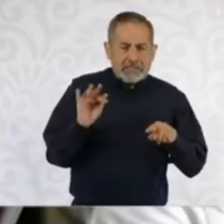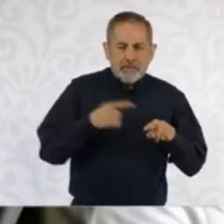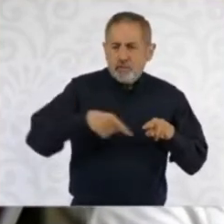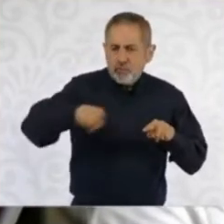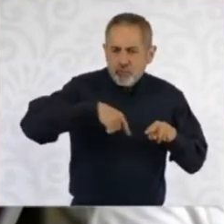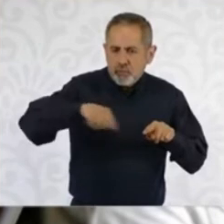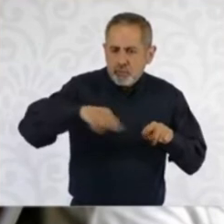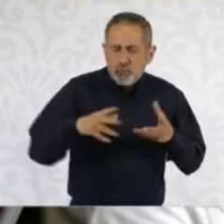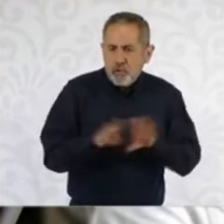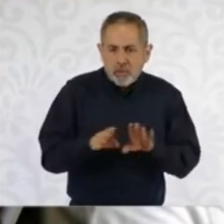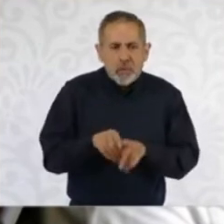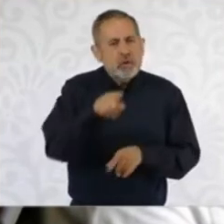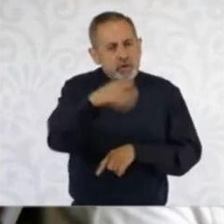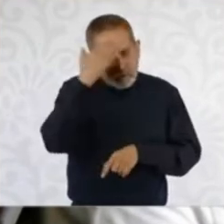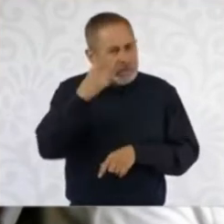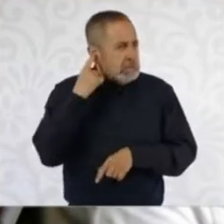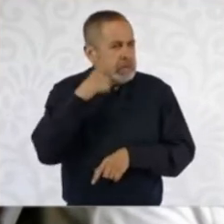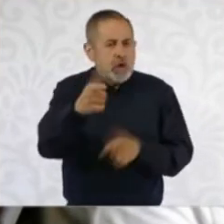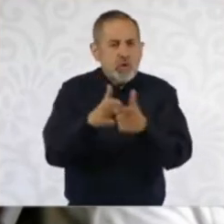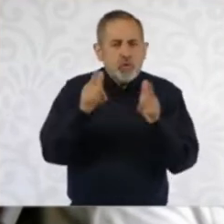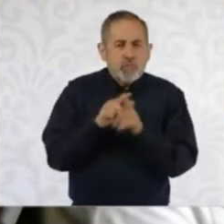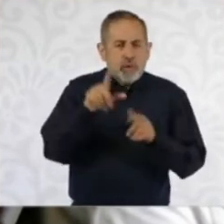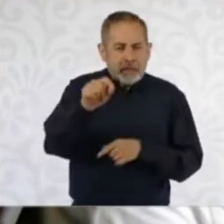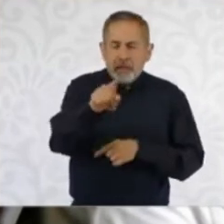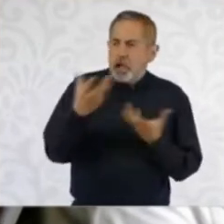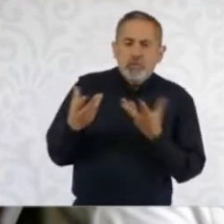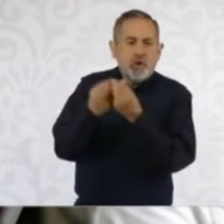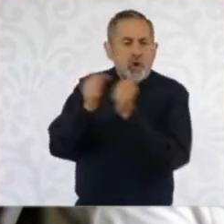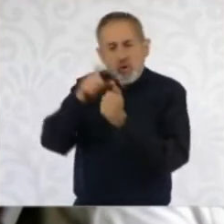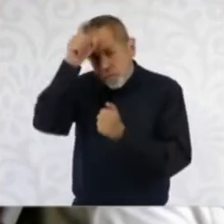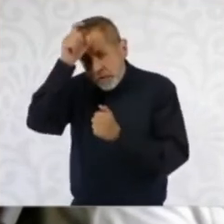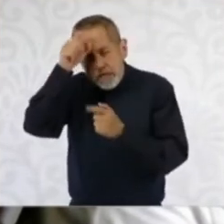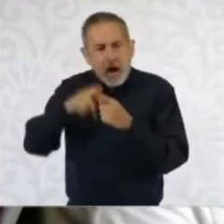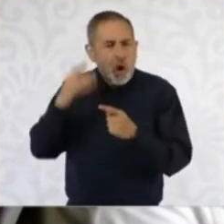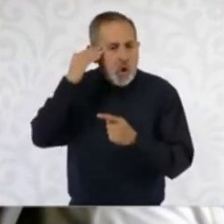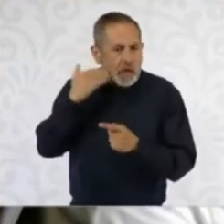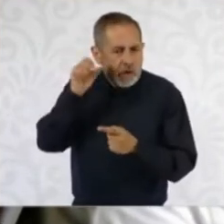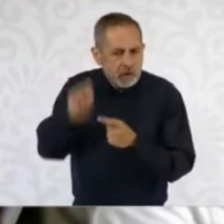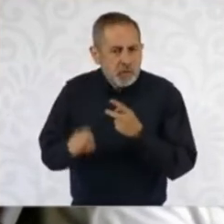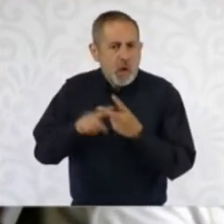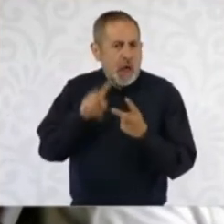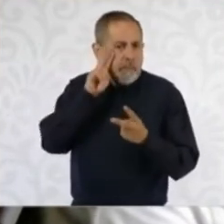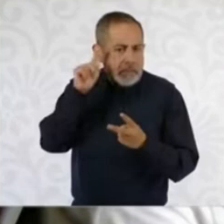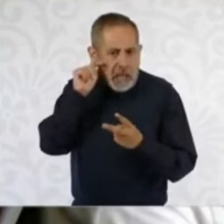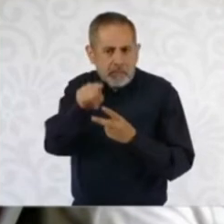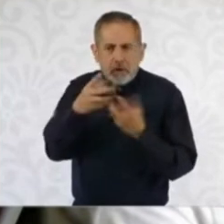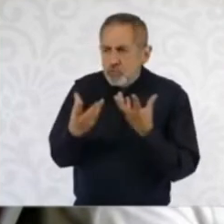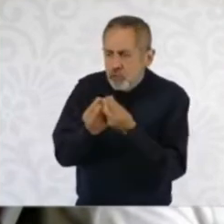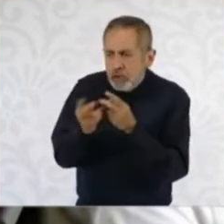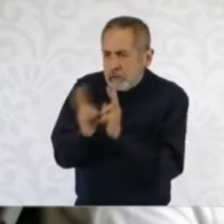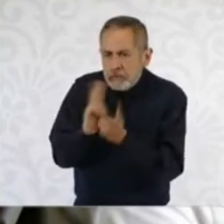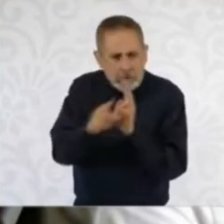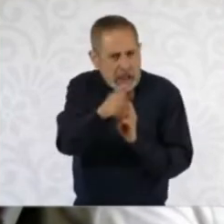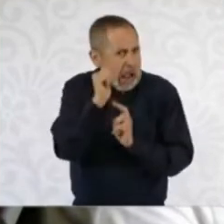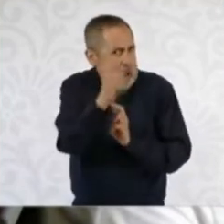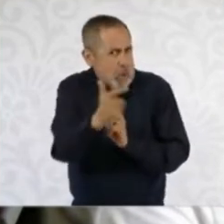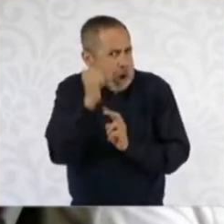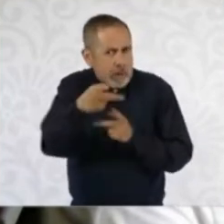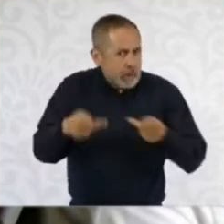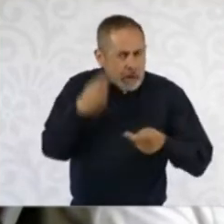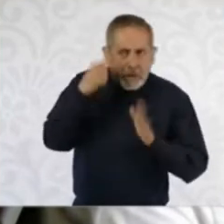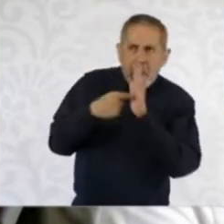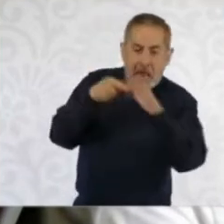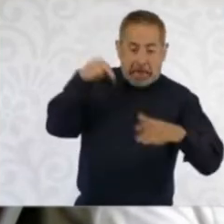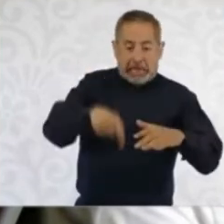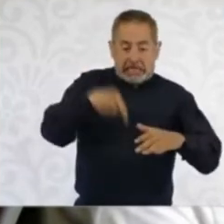reunió con este grupo MICTA, que está Turquía, Corea del Sur, Vietnam. Aprovechar este acercamiento, ¿usted tiene planeado algo para promocionar